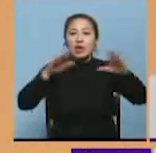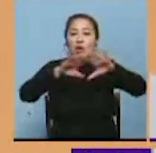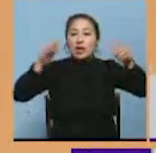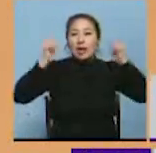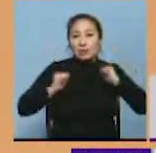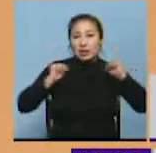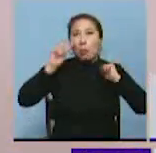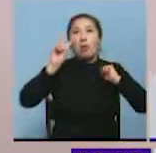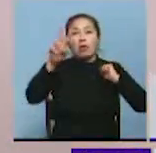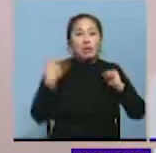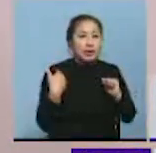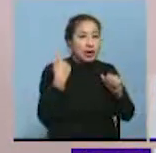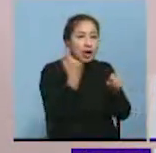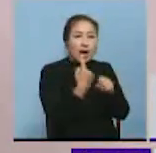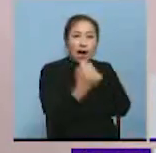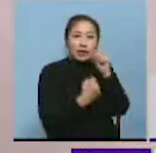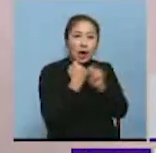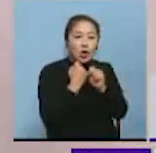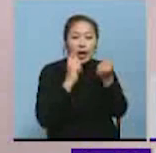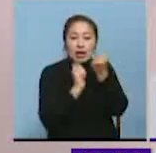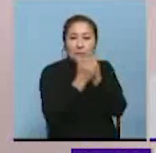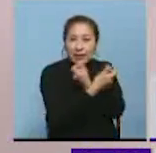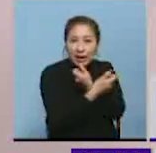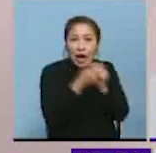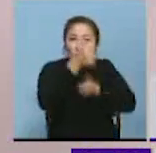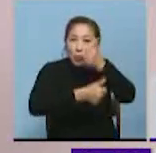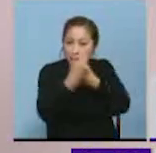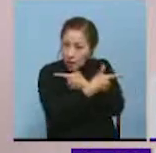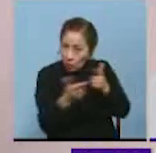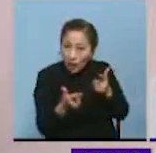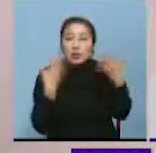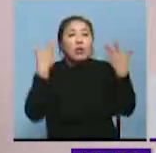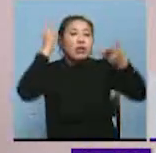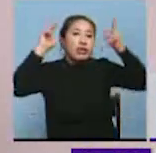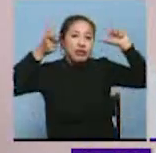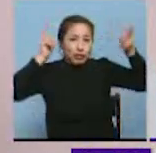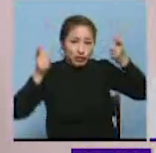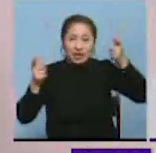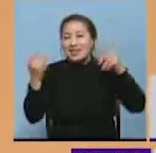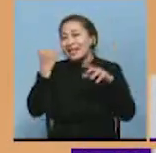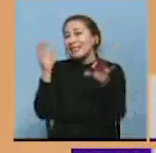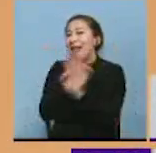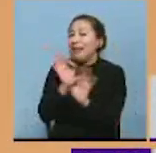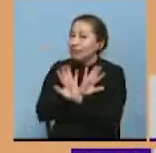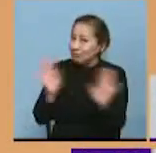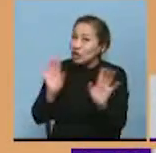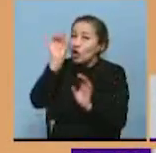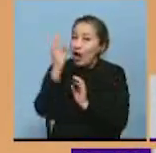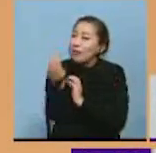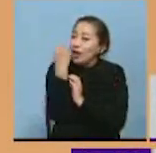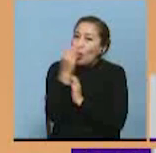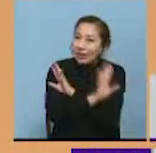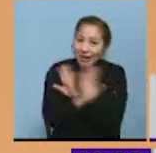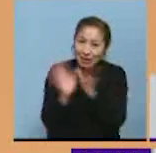y las sillas. No hay por ahora concurso de empanadas, sí para disfrutarlas pasó, y degustarlas. Ya pasó, ¿no? Esta vez es para degustarlas nada